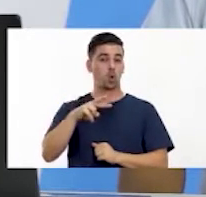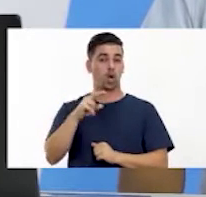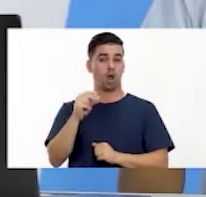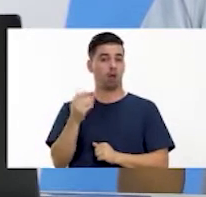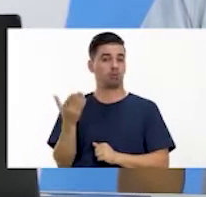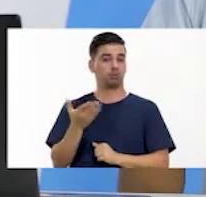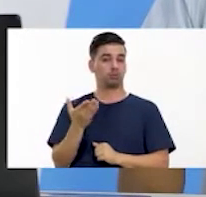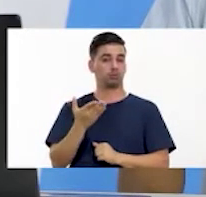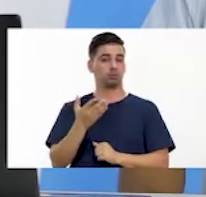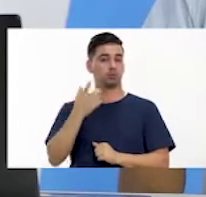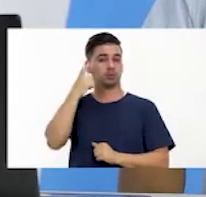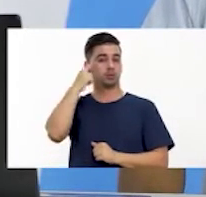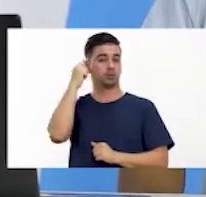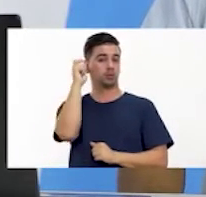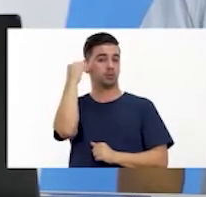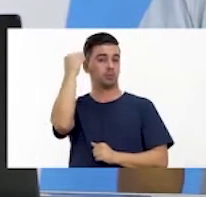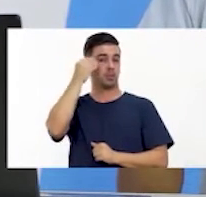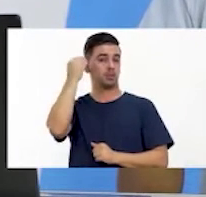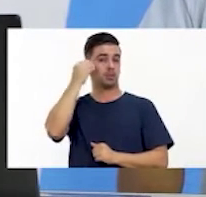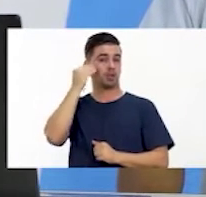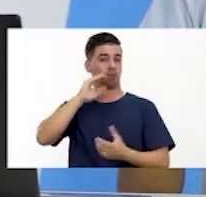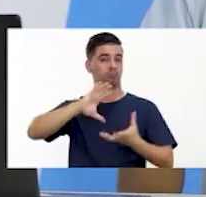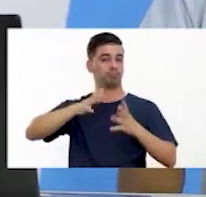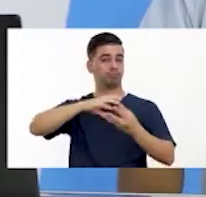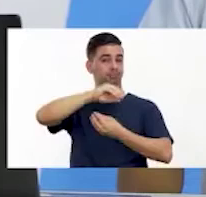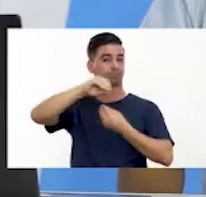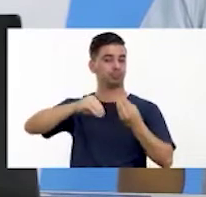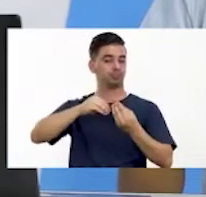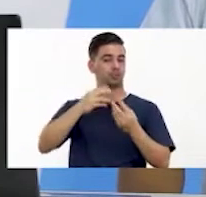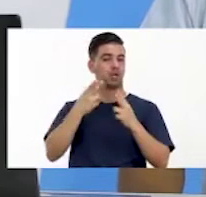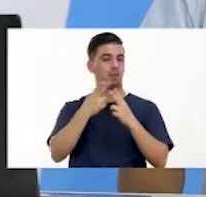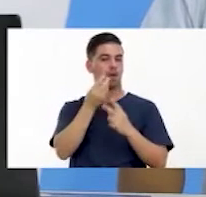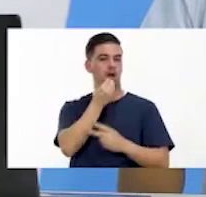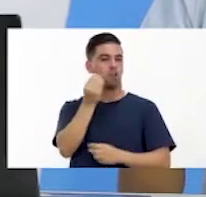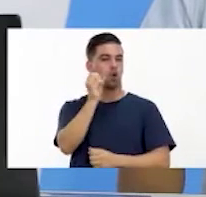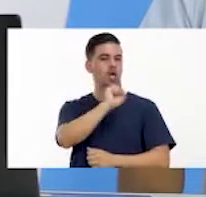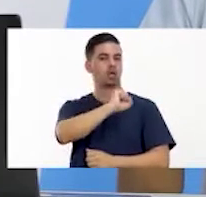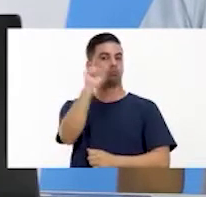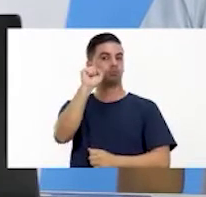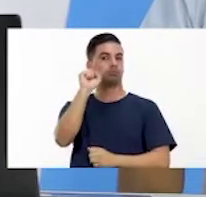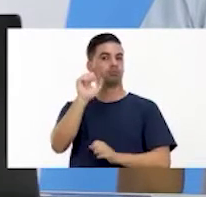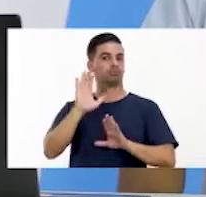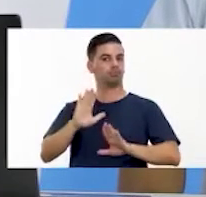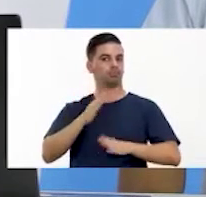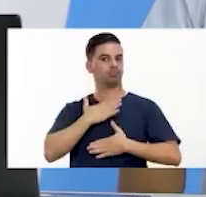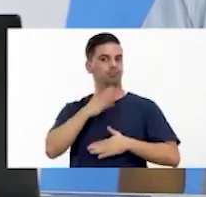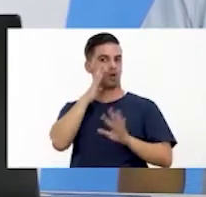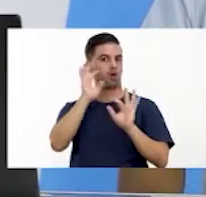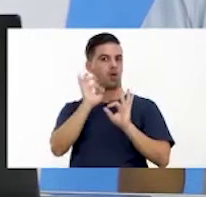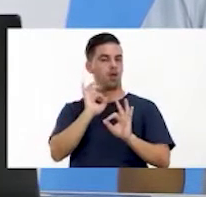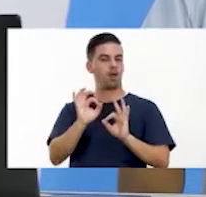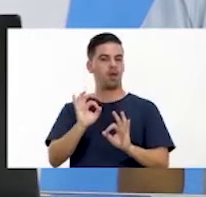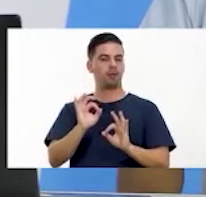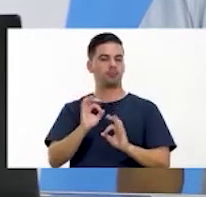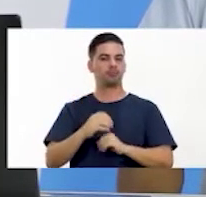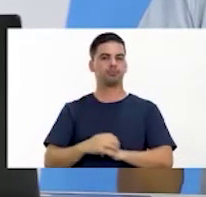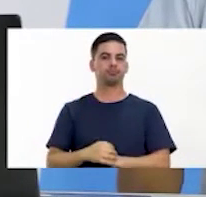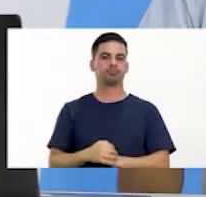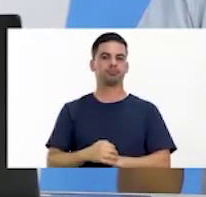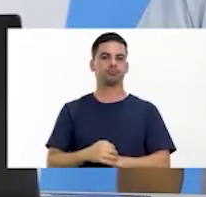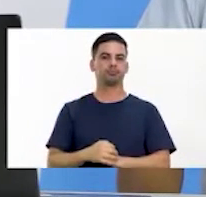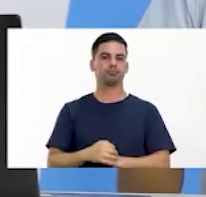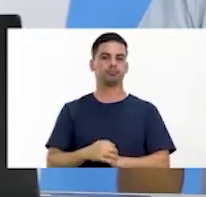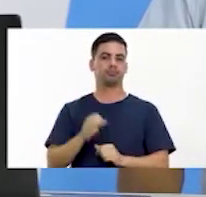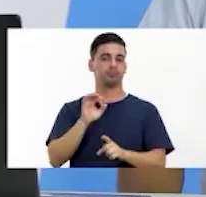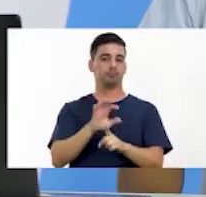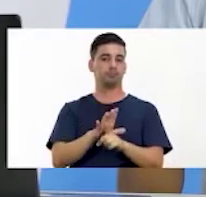urgentemente fórmulas para poder mantener las conquistas que se habían alcanzado a partir